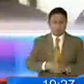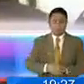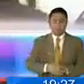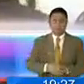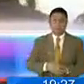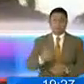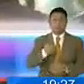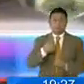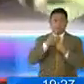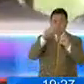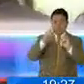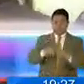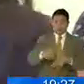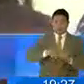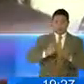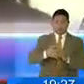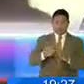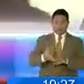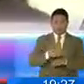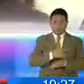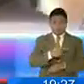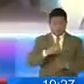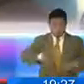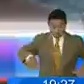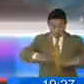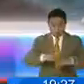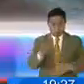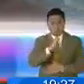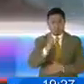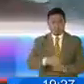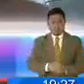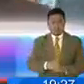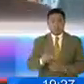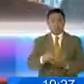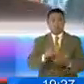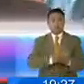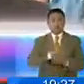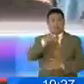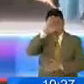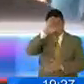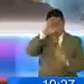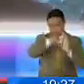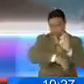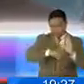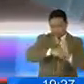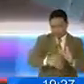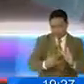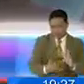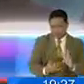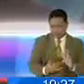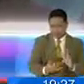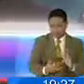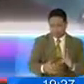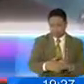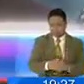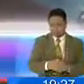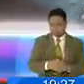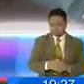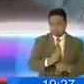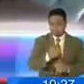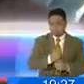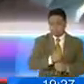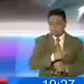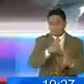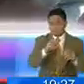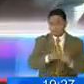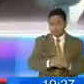existido ningún tipo de consulta previa dentro de nuestro territorio. El proyecto minero, que en este caso ahorita se está llevando a cabo lo que